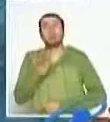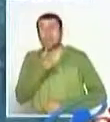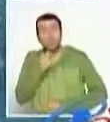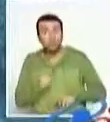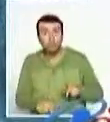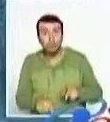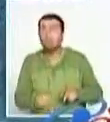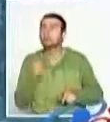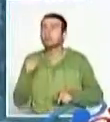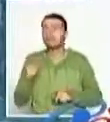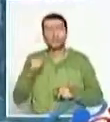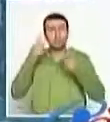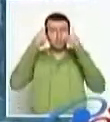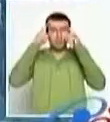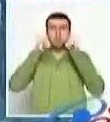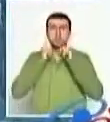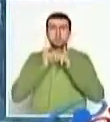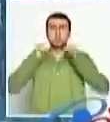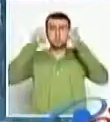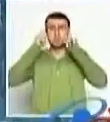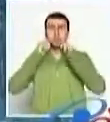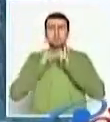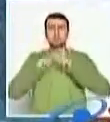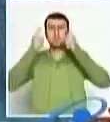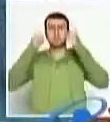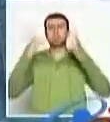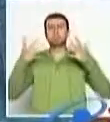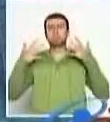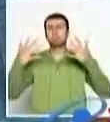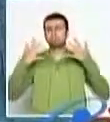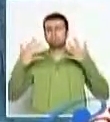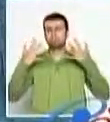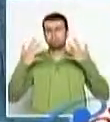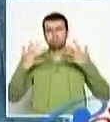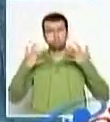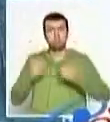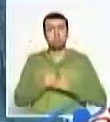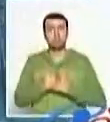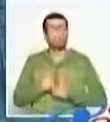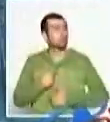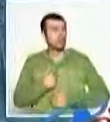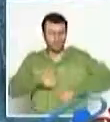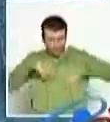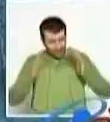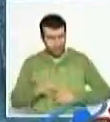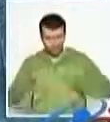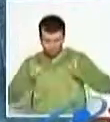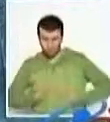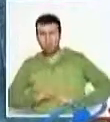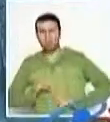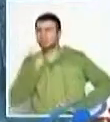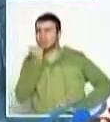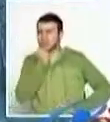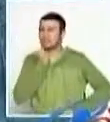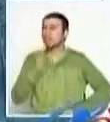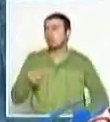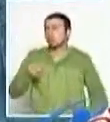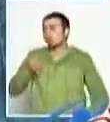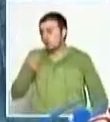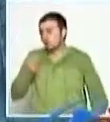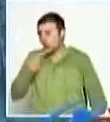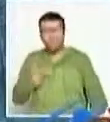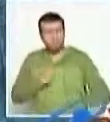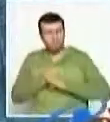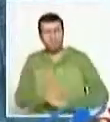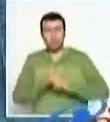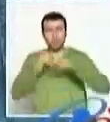de quemar esas toxinas que me están haciendo daño. Y si yo soy más terco aún y me empiezo a tomar antipiréticos para inhibir la